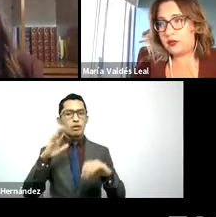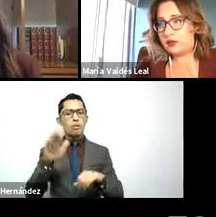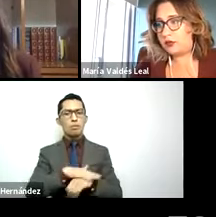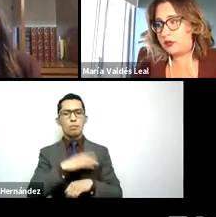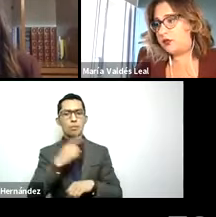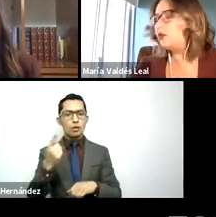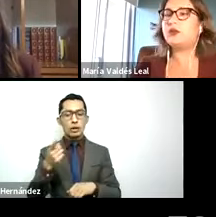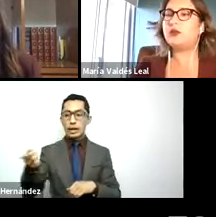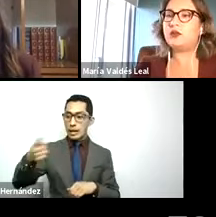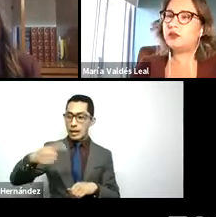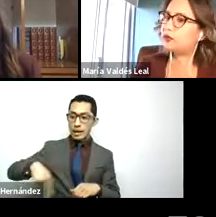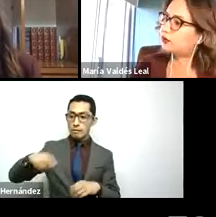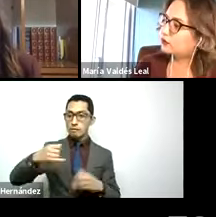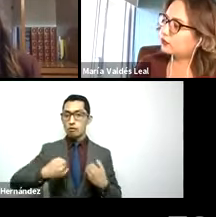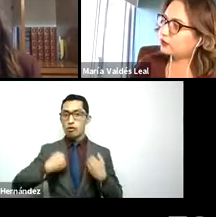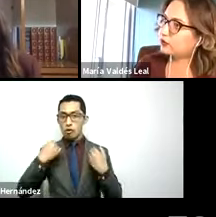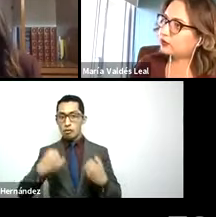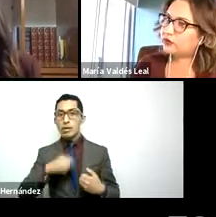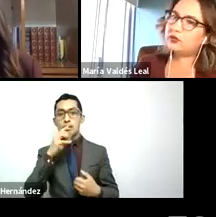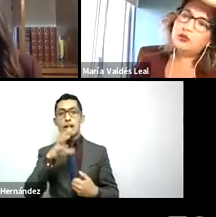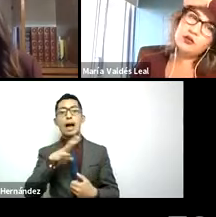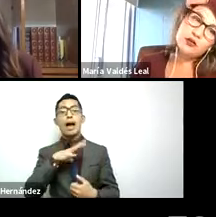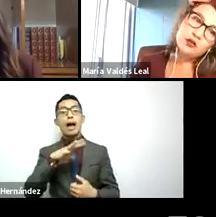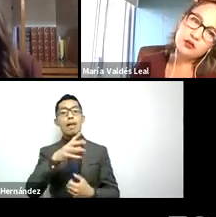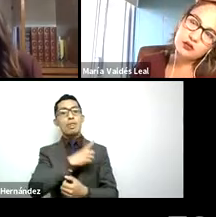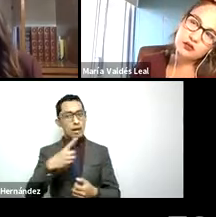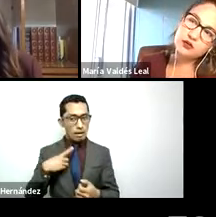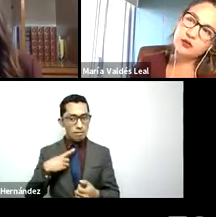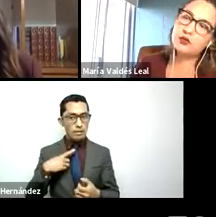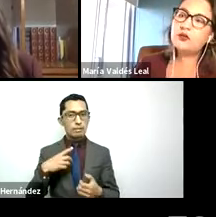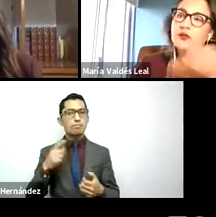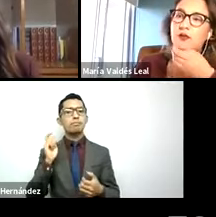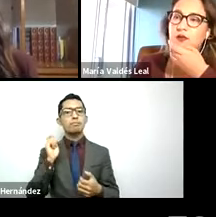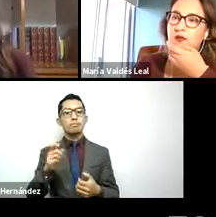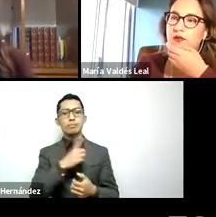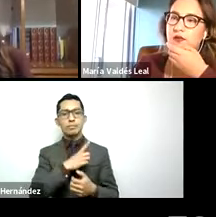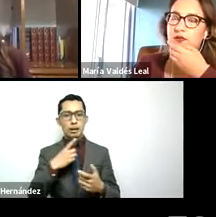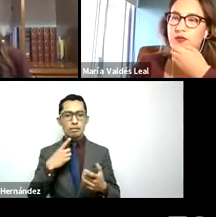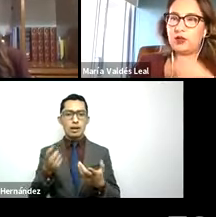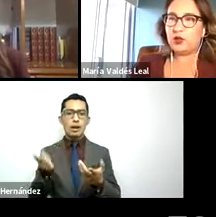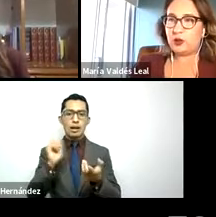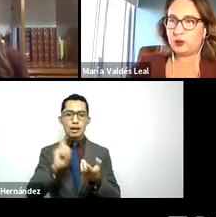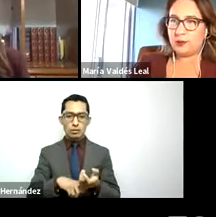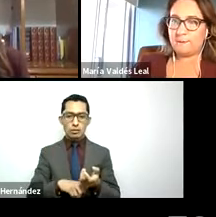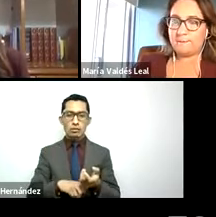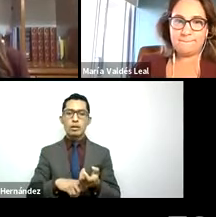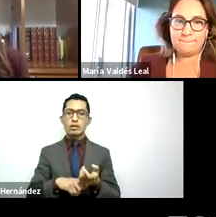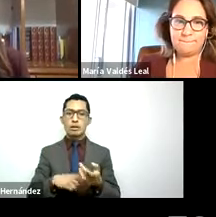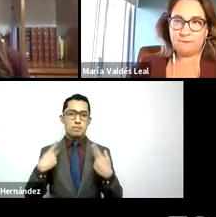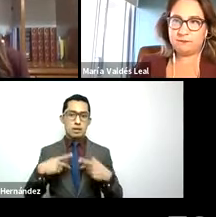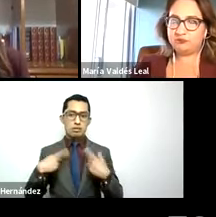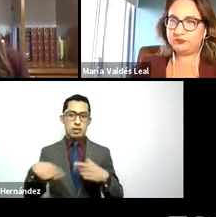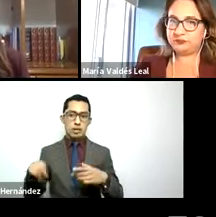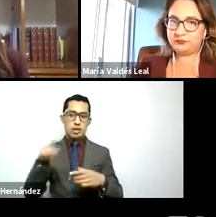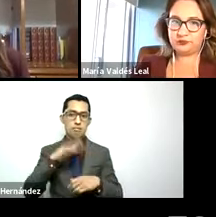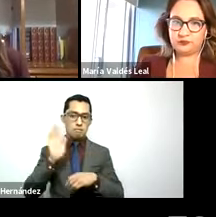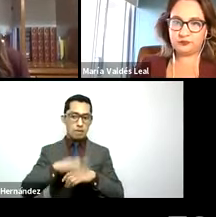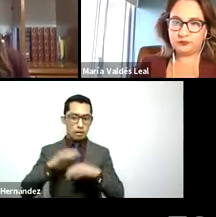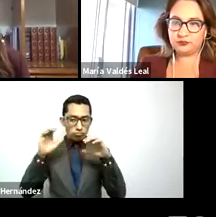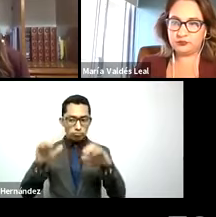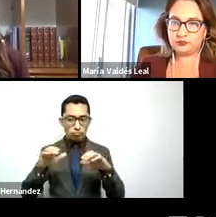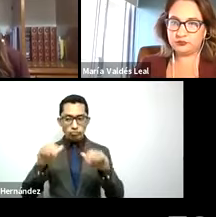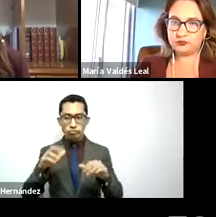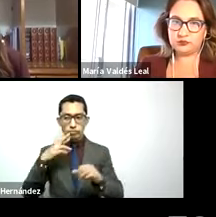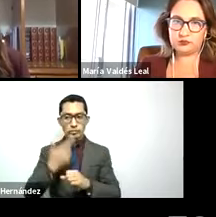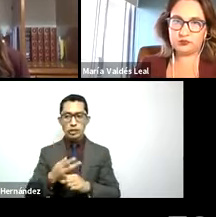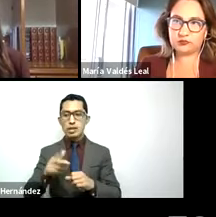para ellos, además, tengo un deber reforzado de atender al interés superior de las y los menores, de